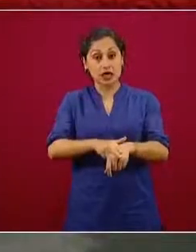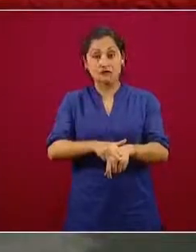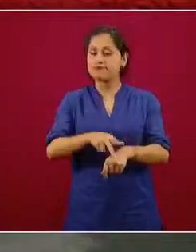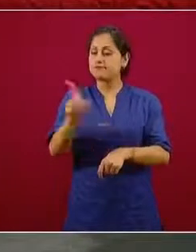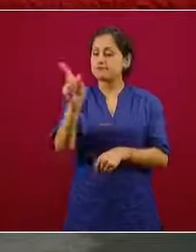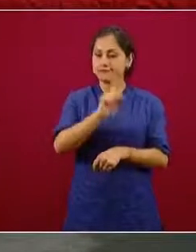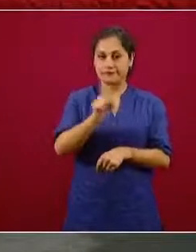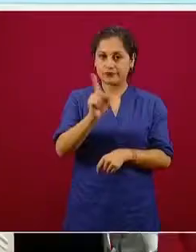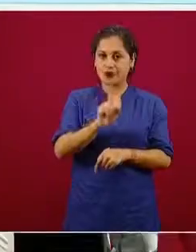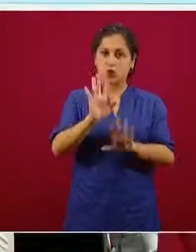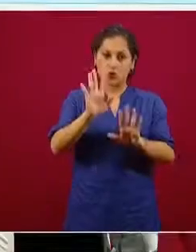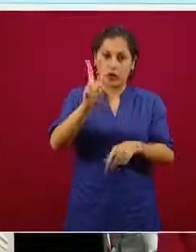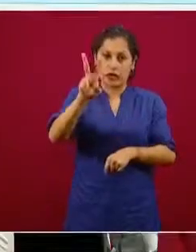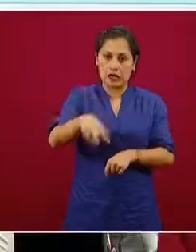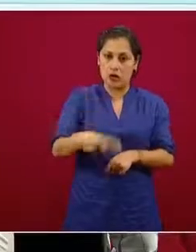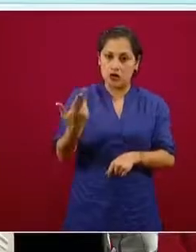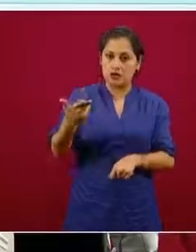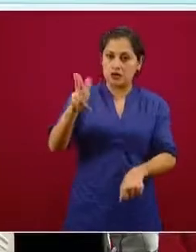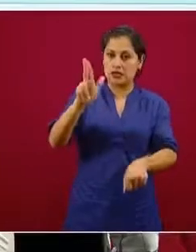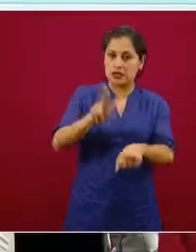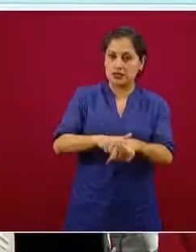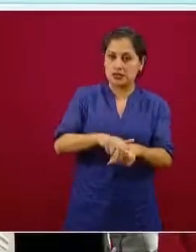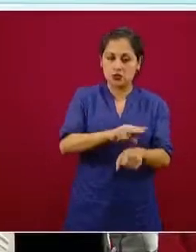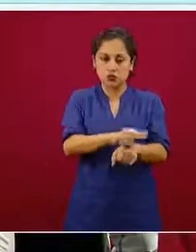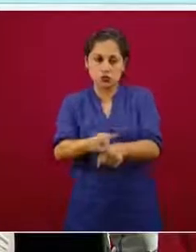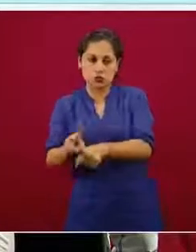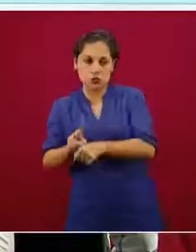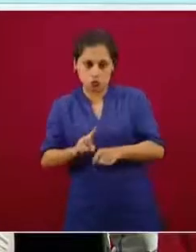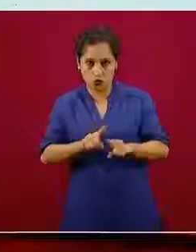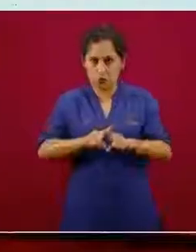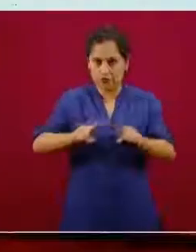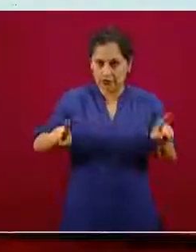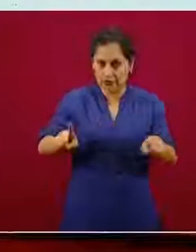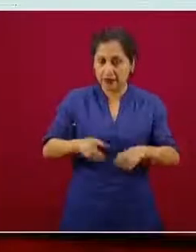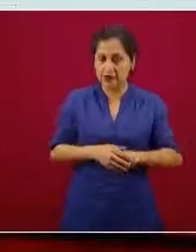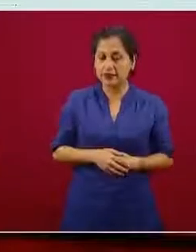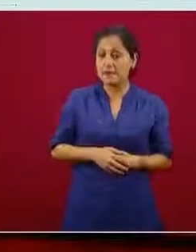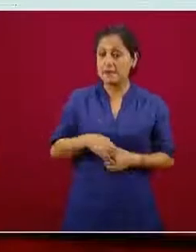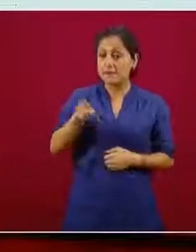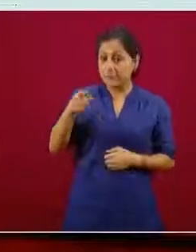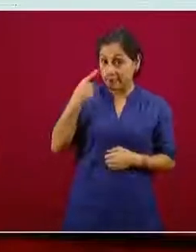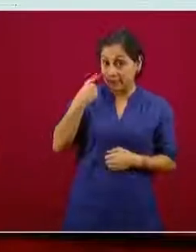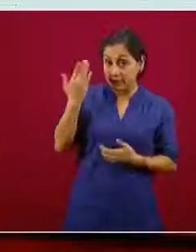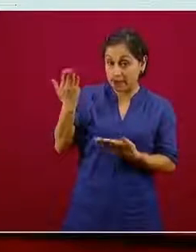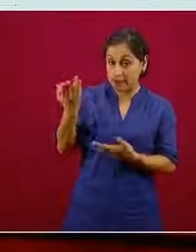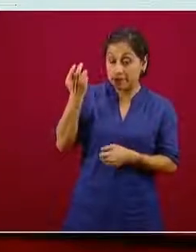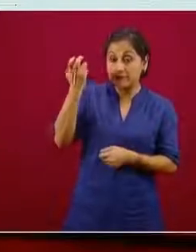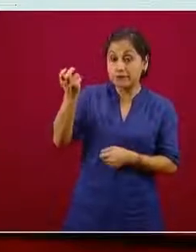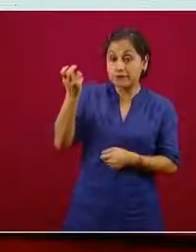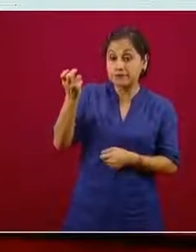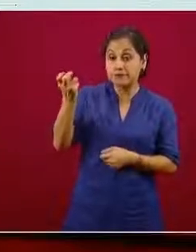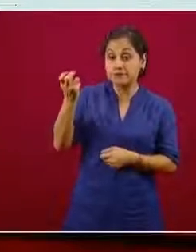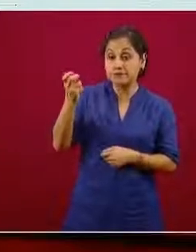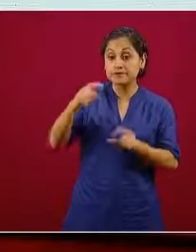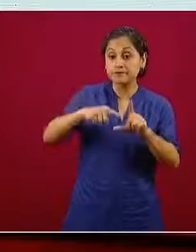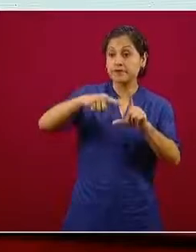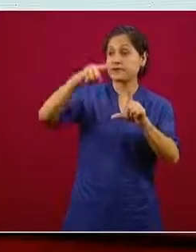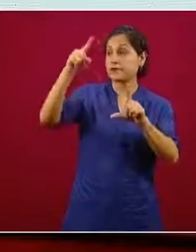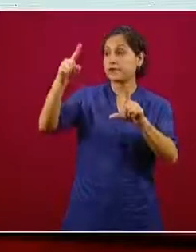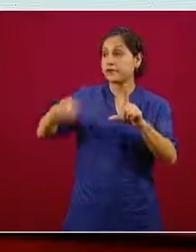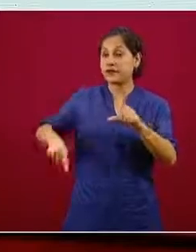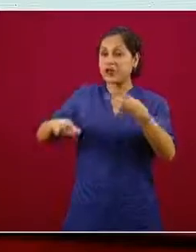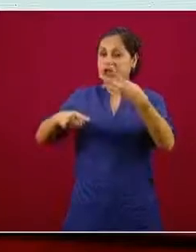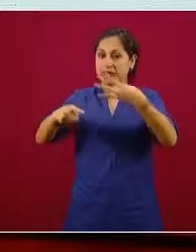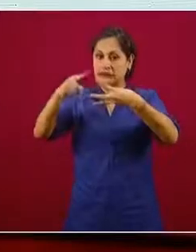en el monitoreo de la hospitalización. Y aquí tenemos la predicción, pero ciertamente está también estancada el